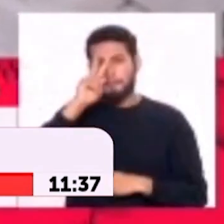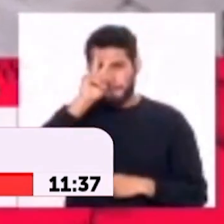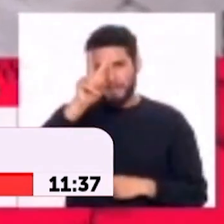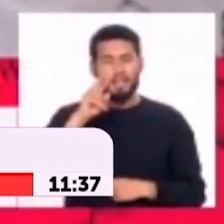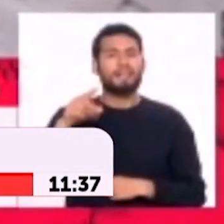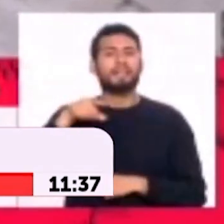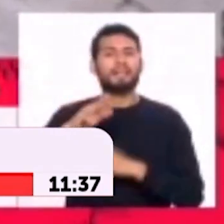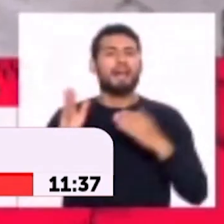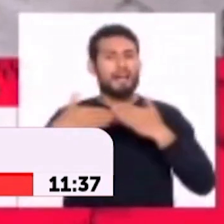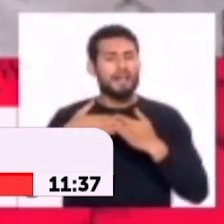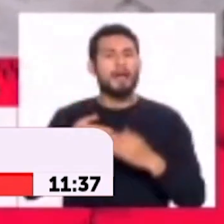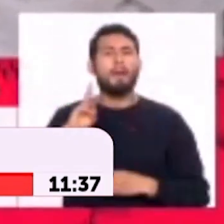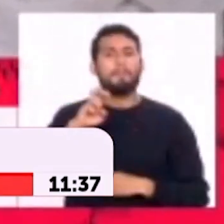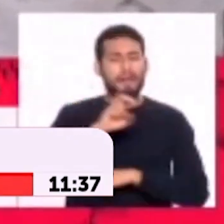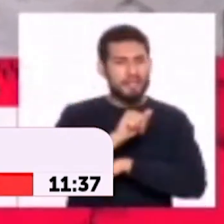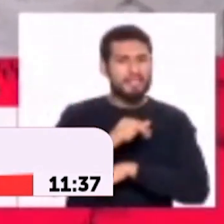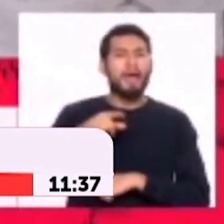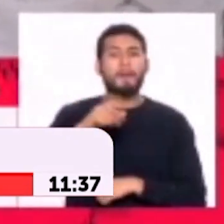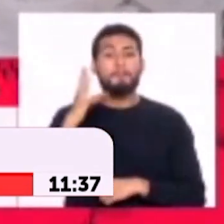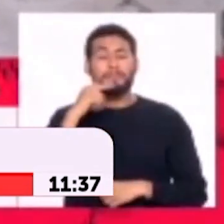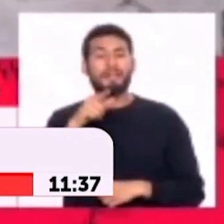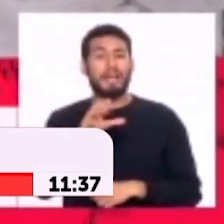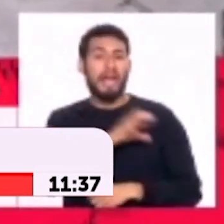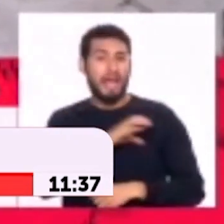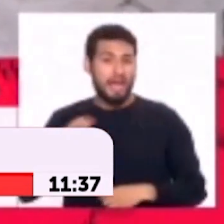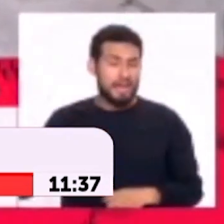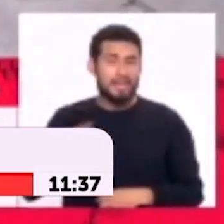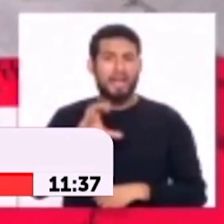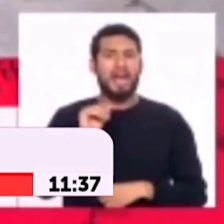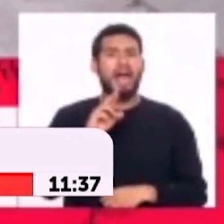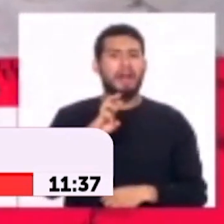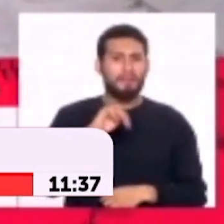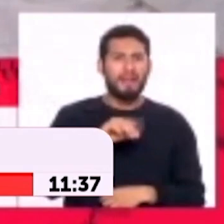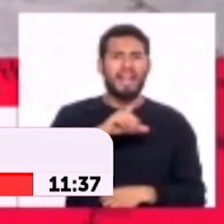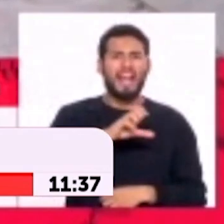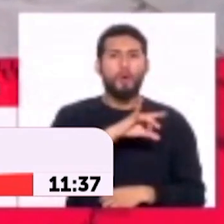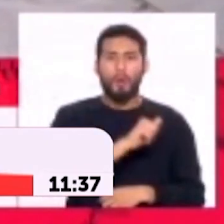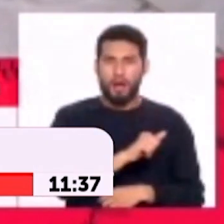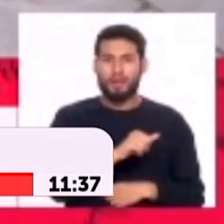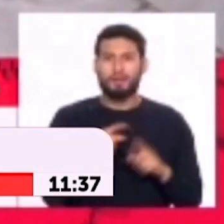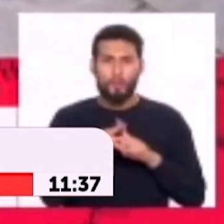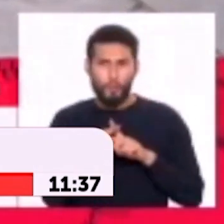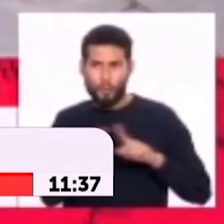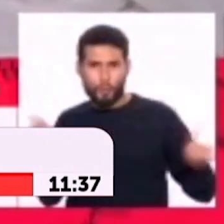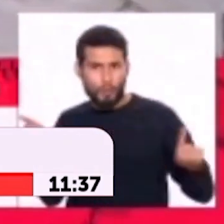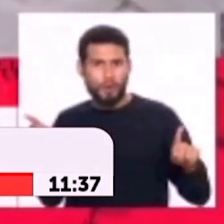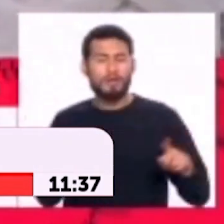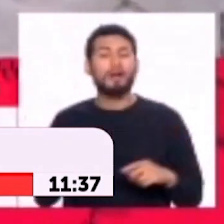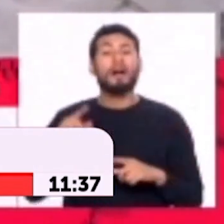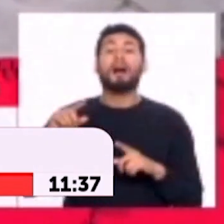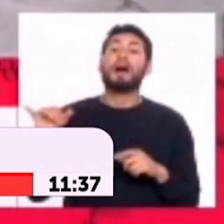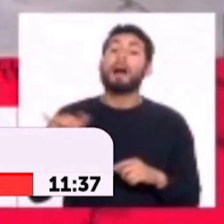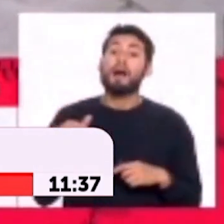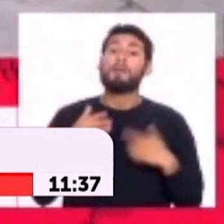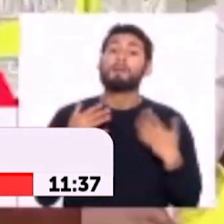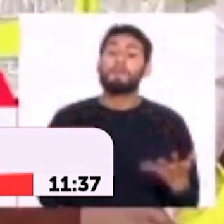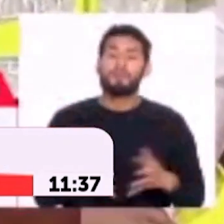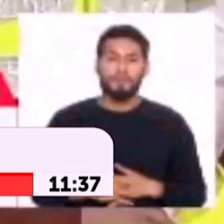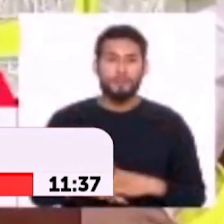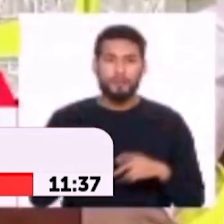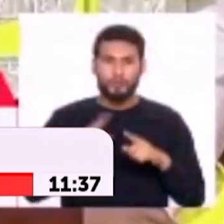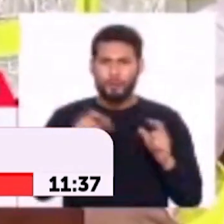Breña, Bellavista, Cercado del Callao y Carmen de la Lego. Además, se beneficiarán